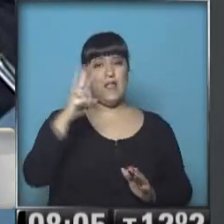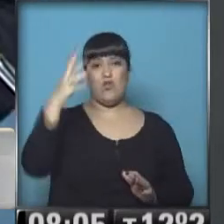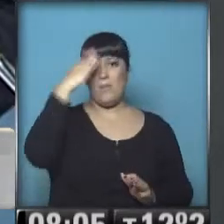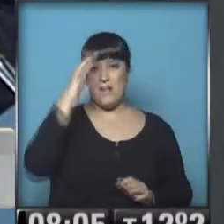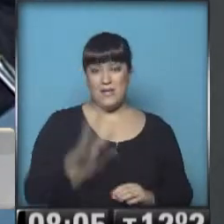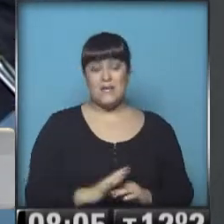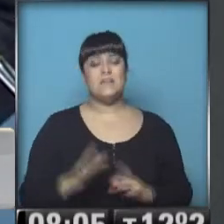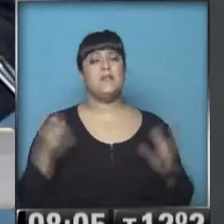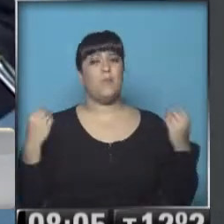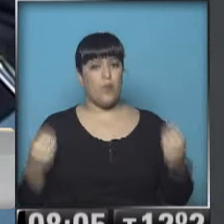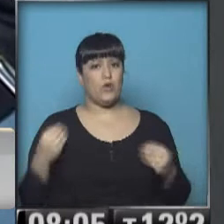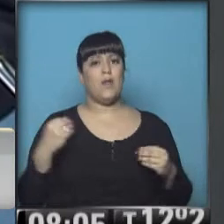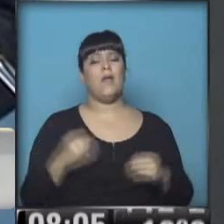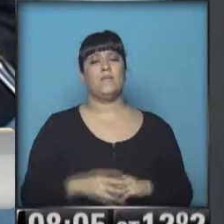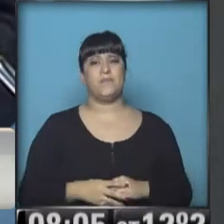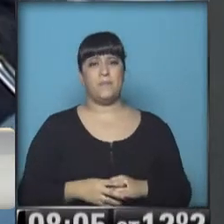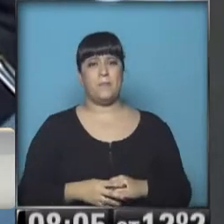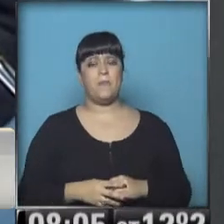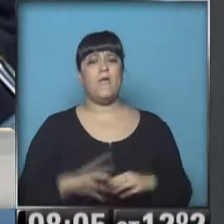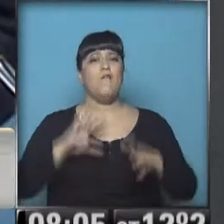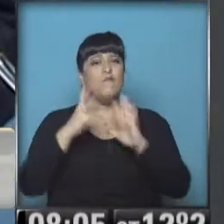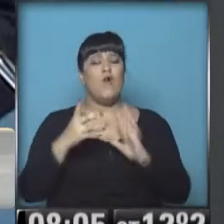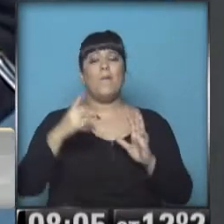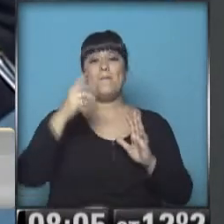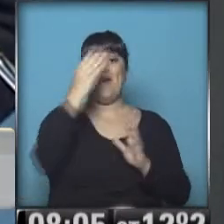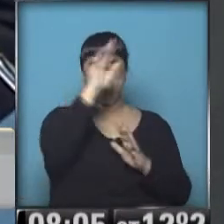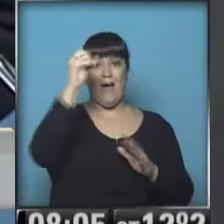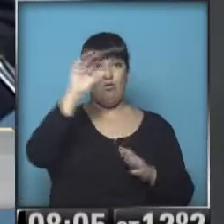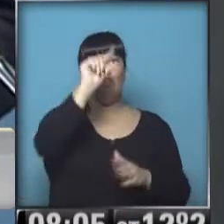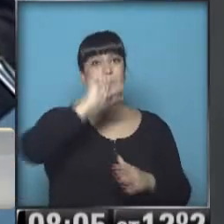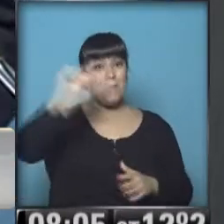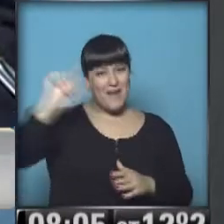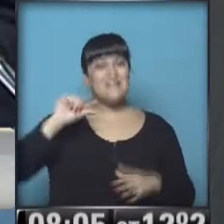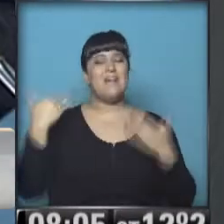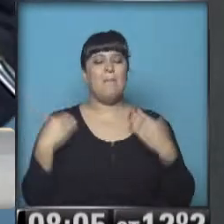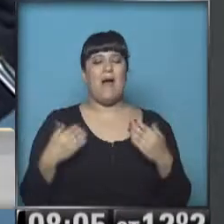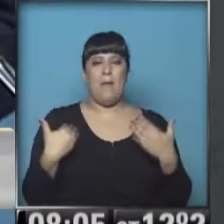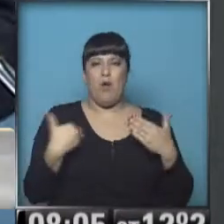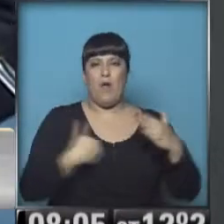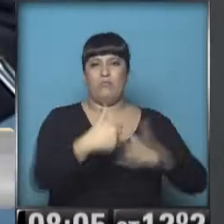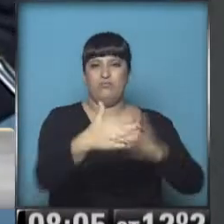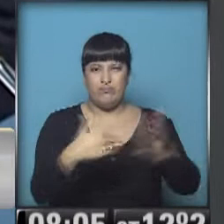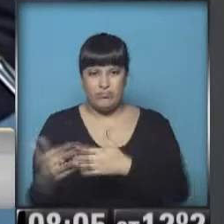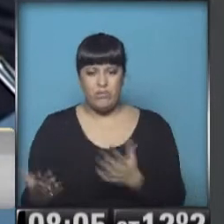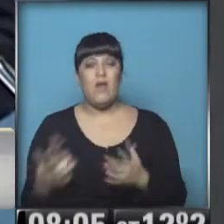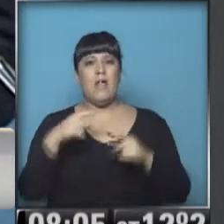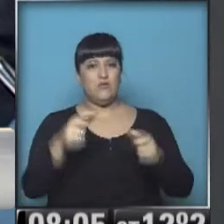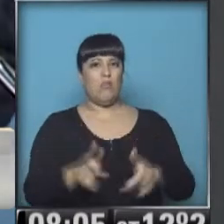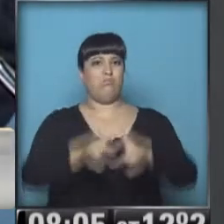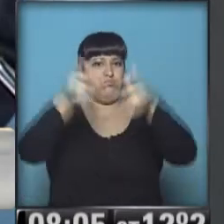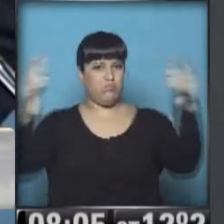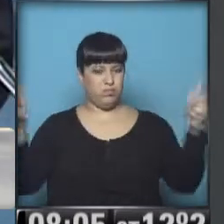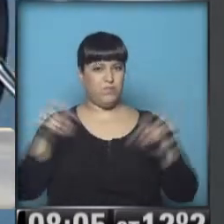que gran parte de este tipo de financiamiento tiene que ver con obras de infraestructura que generan un efecto multiplicador en el